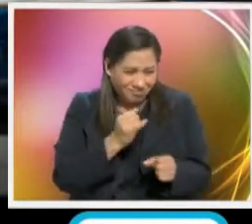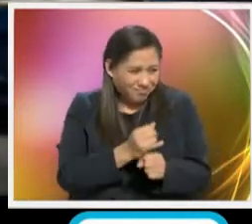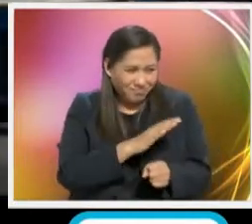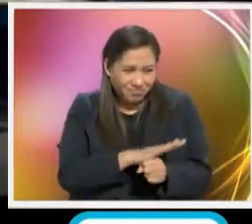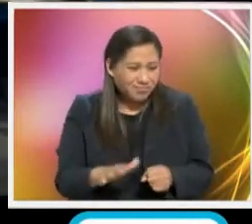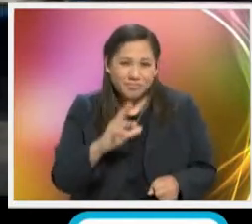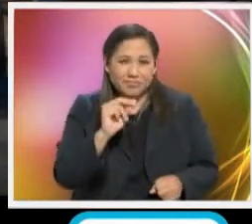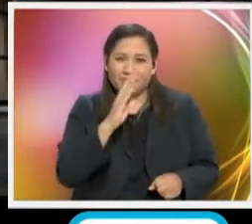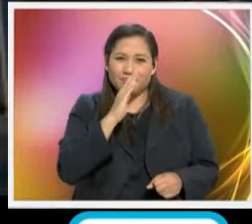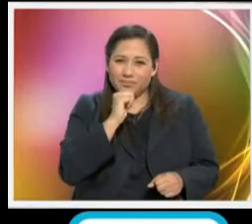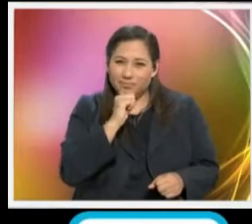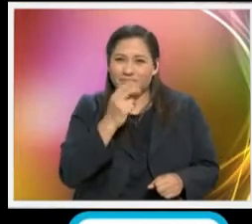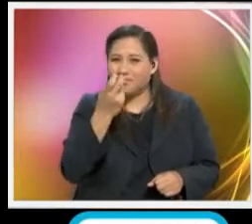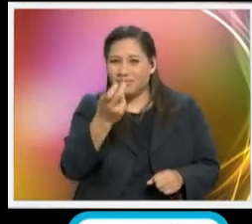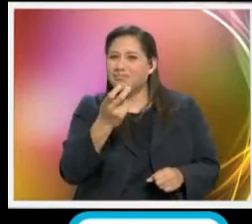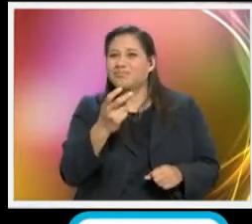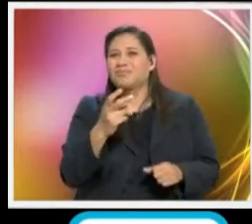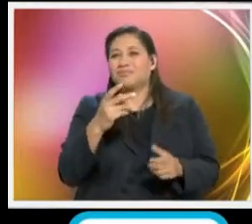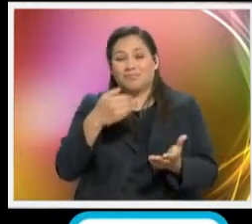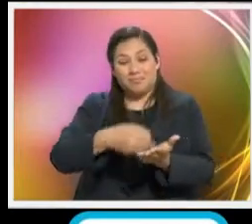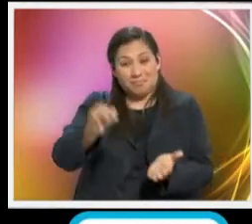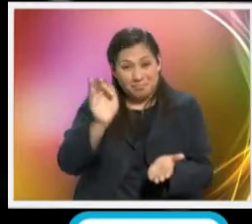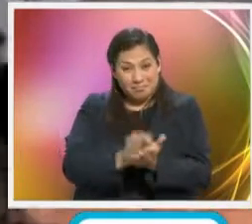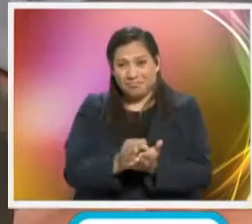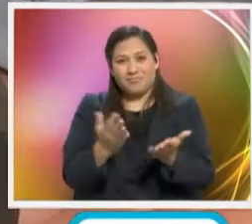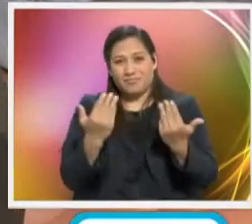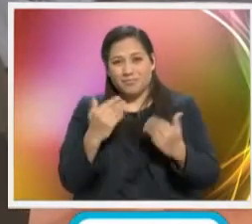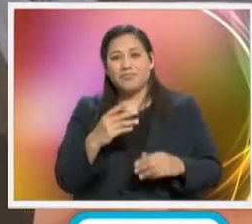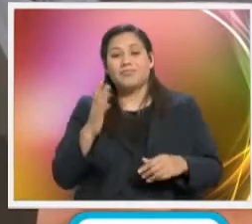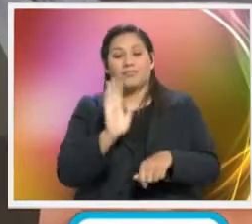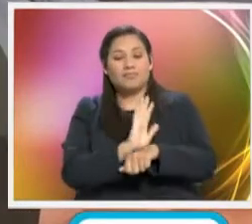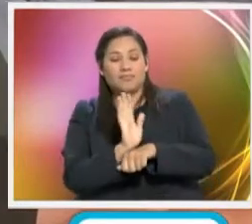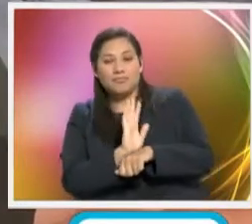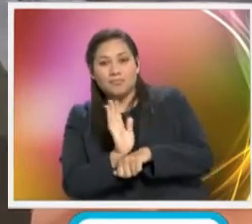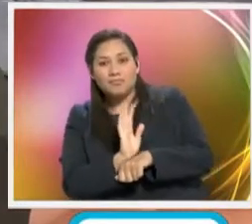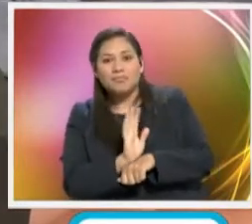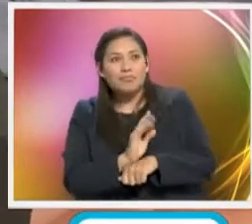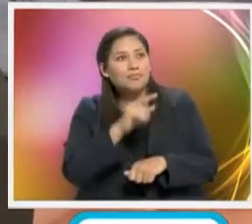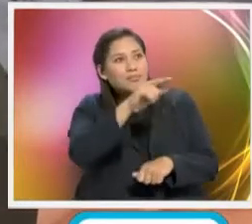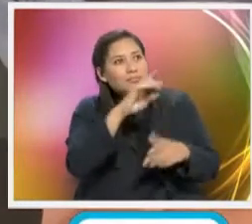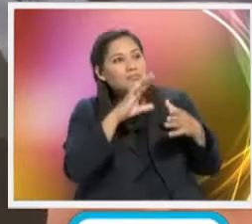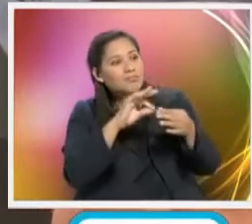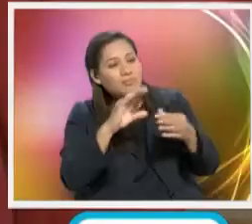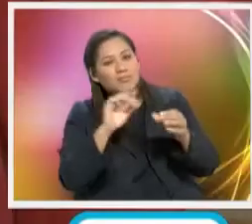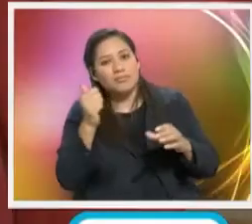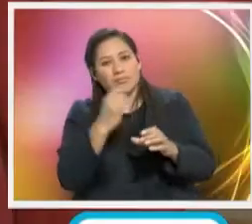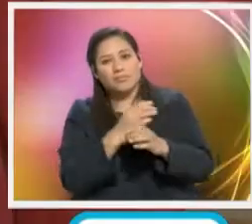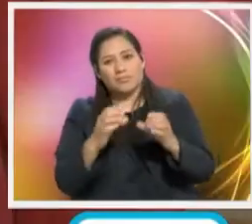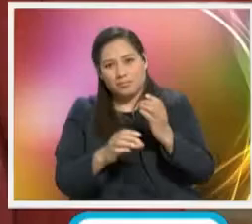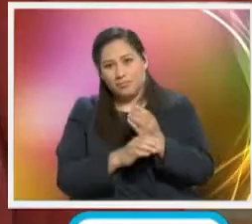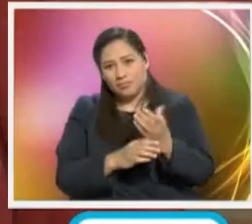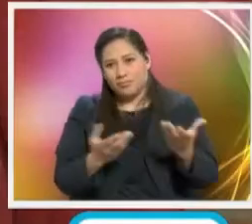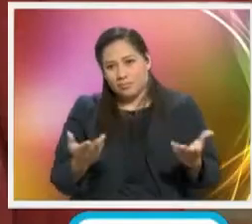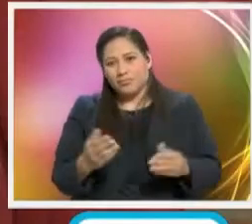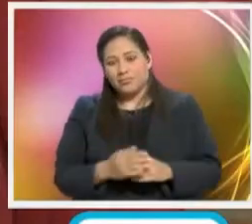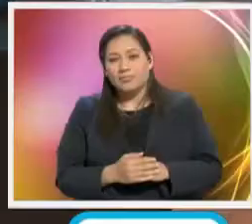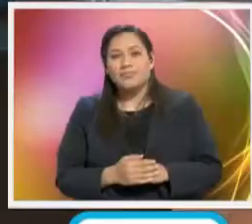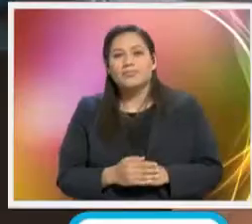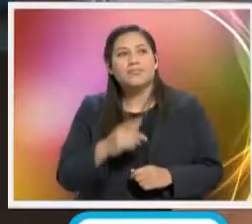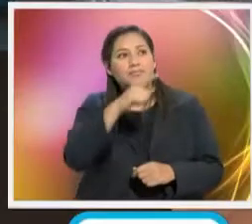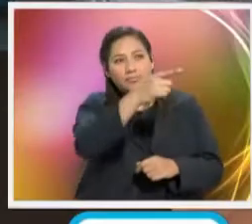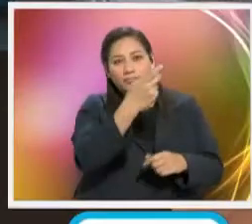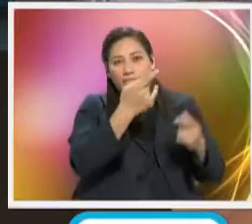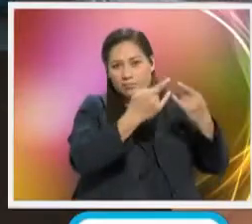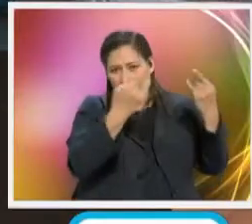de héroes. No hay ese tipo de héroes, digamos. Exactamente, porque la película quiere contarnos otras cosas justo a partir de la aventura que está planteando. ¿Basada en un